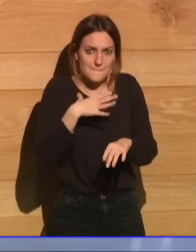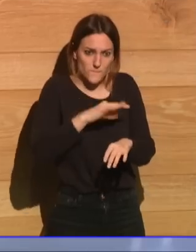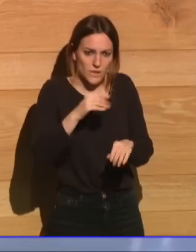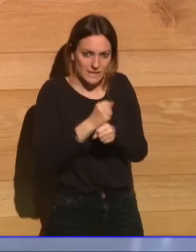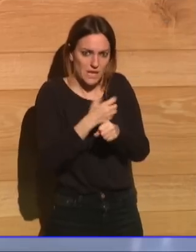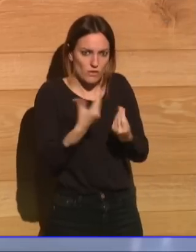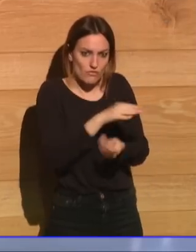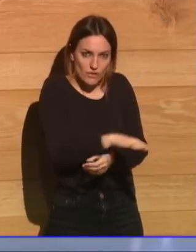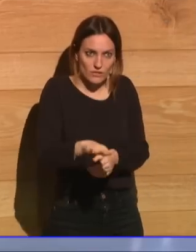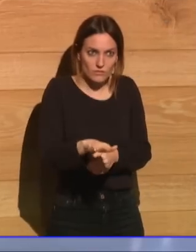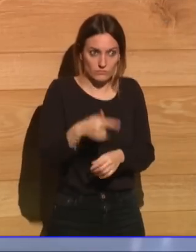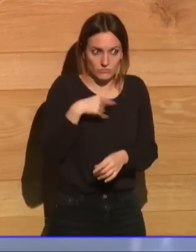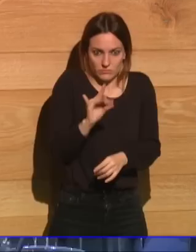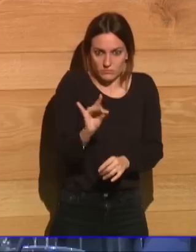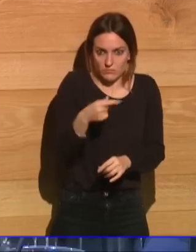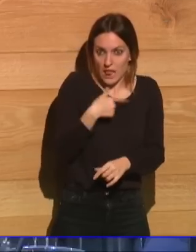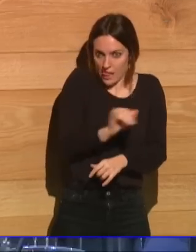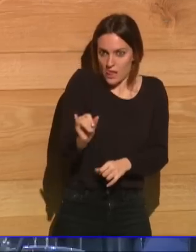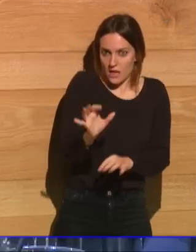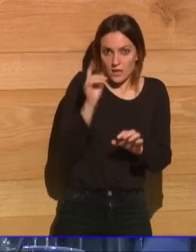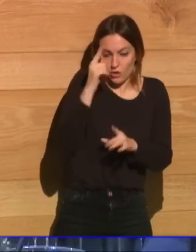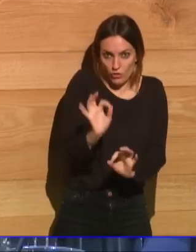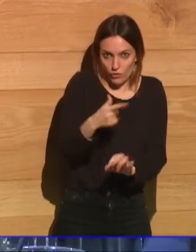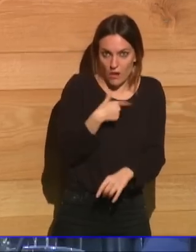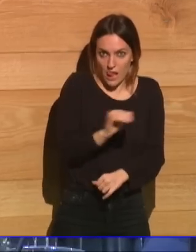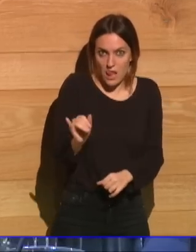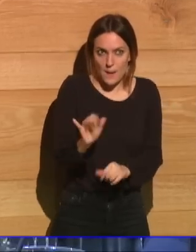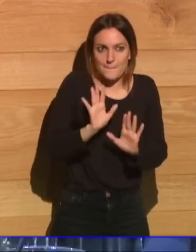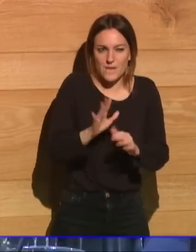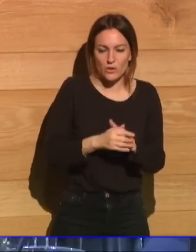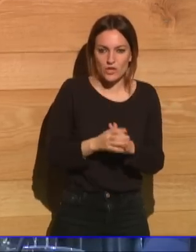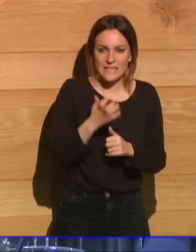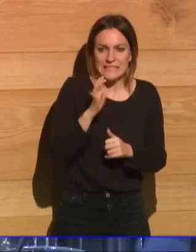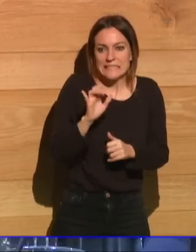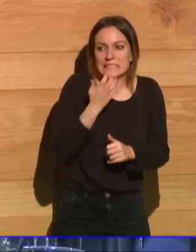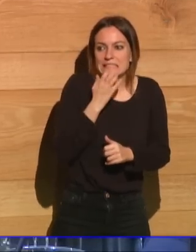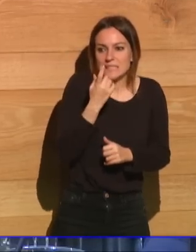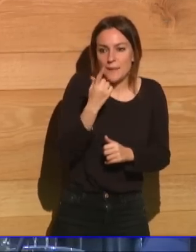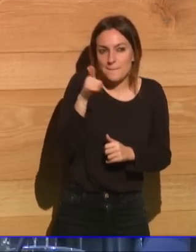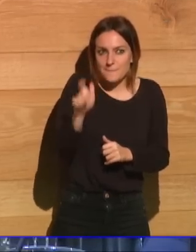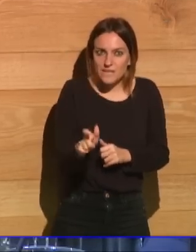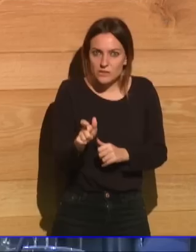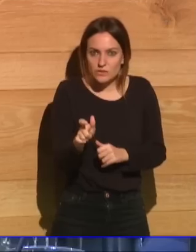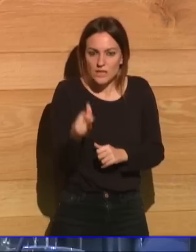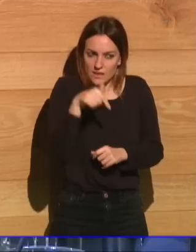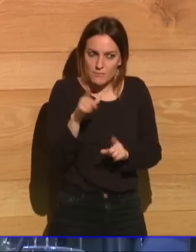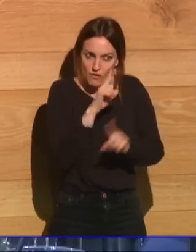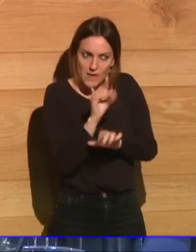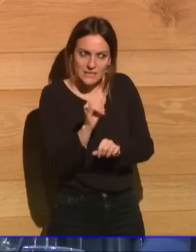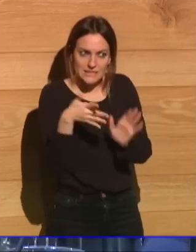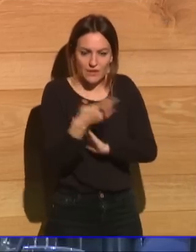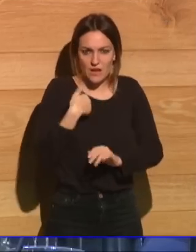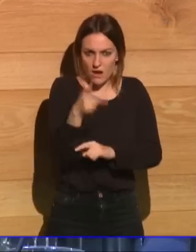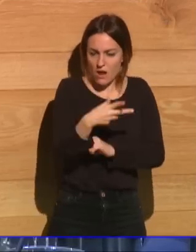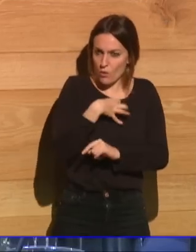claro, yo sí que lo tengo eso impoluto, obviamente. Pero que pensé, joder, si alguien y no puede rodar, o